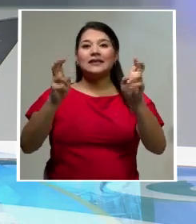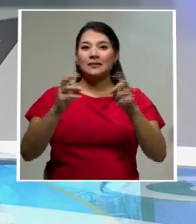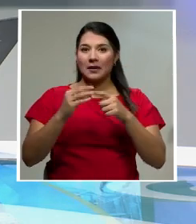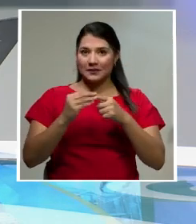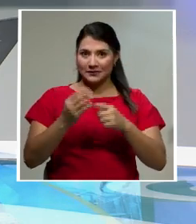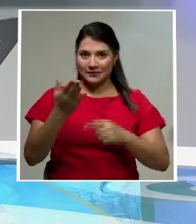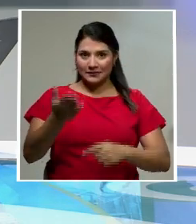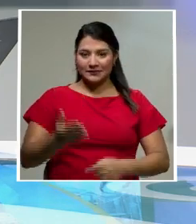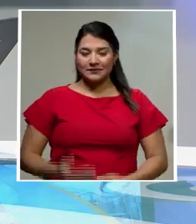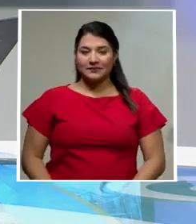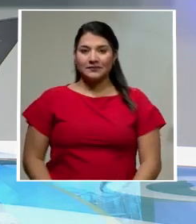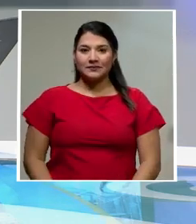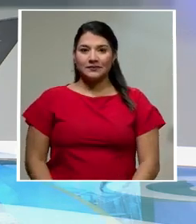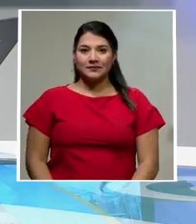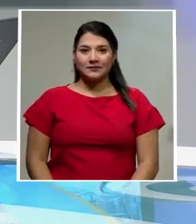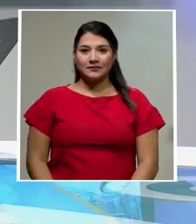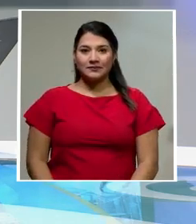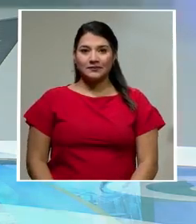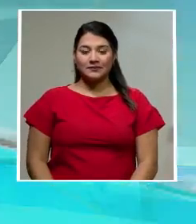titulares. Adelante.